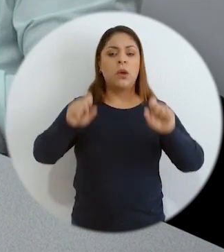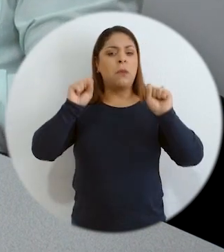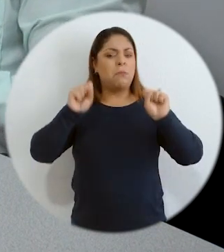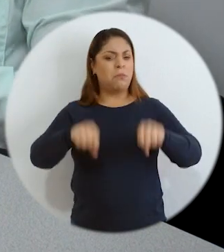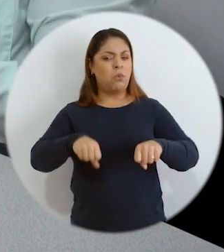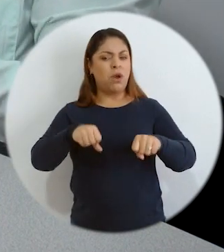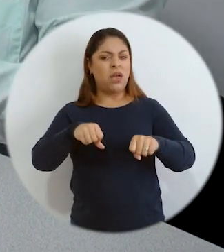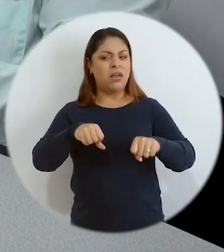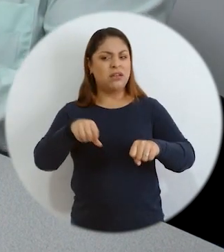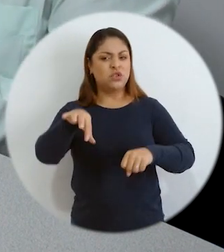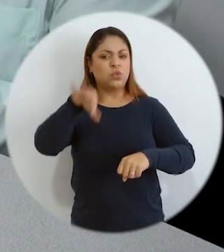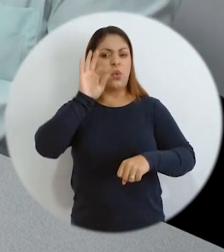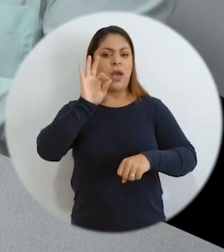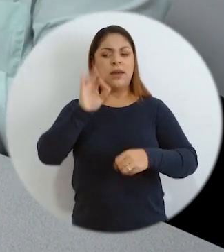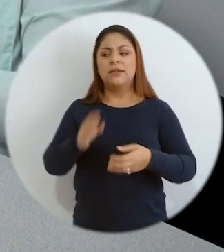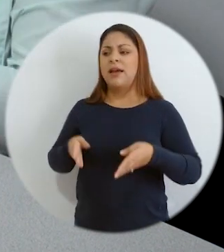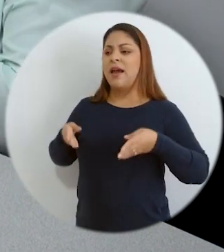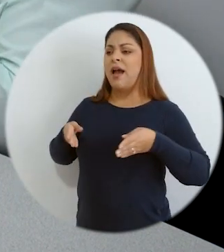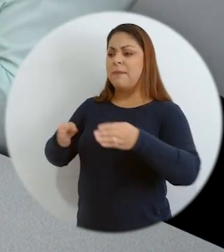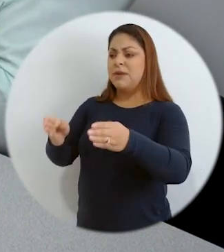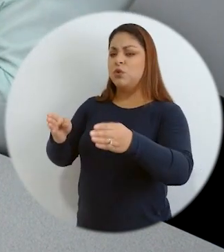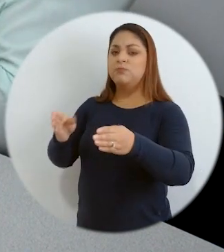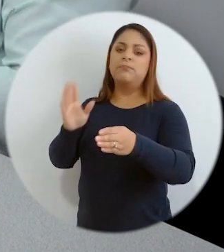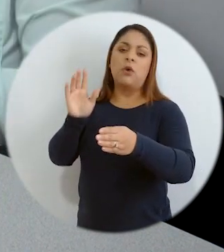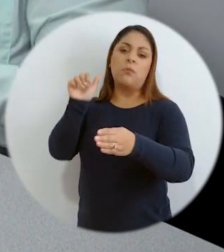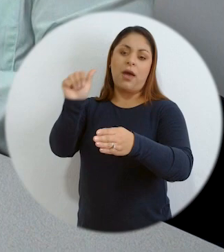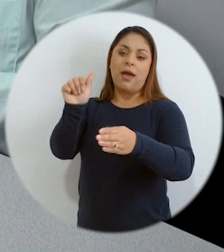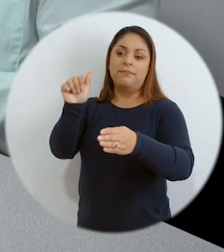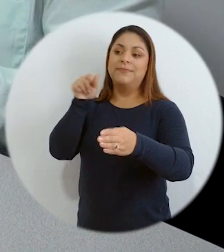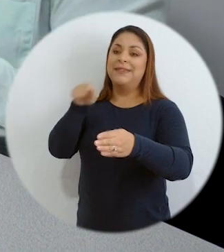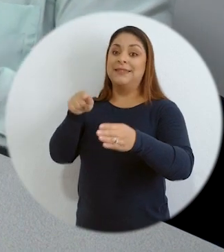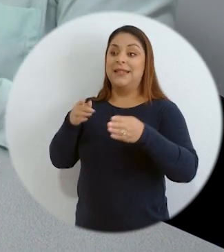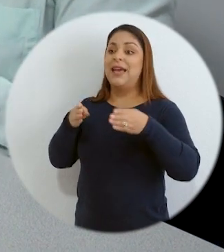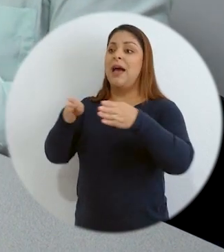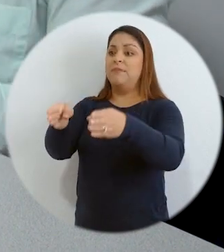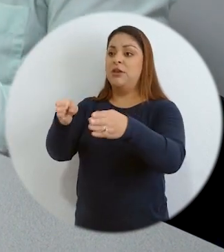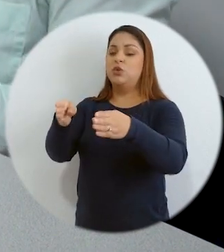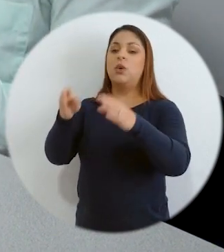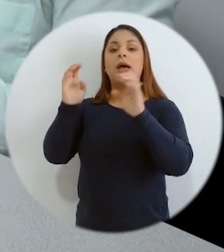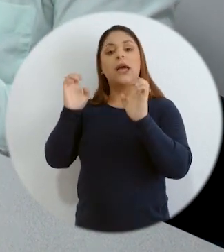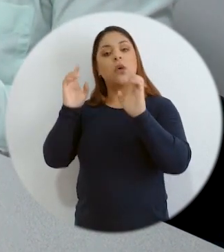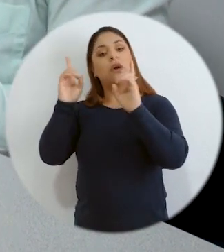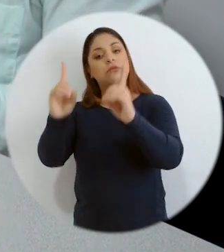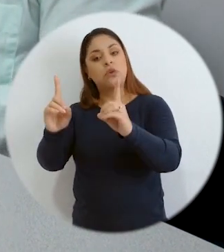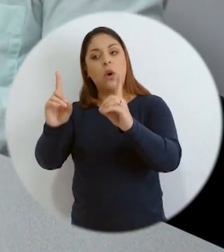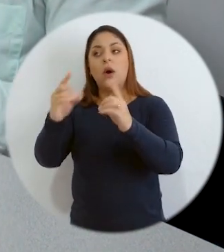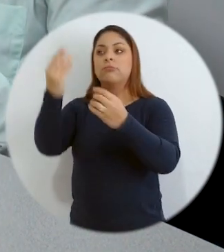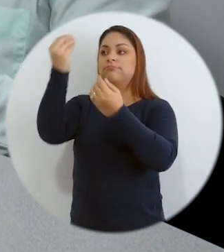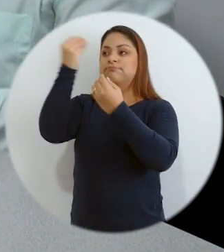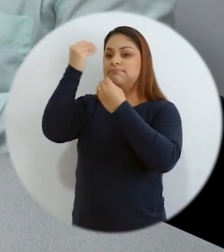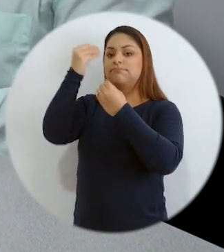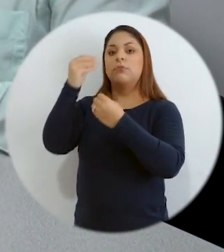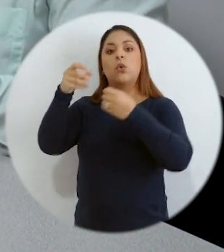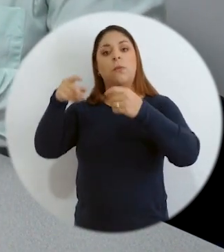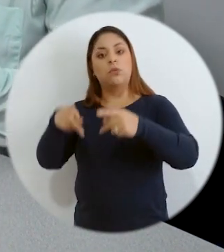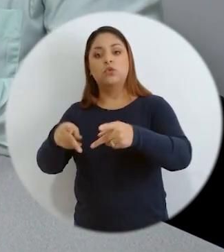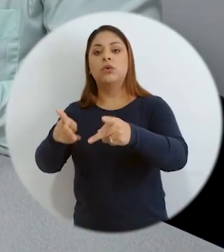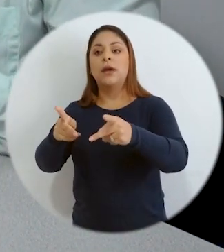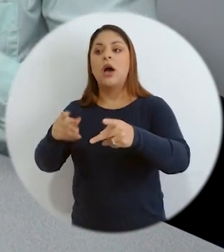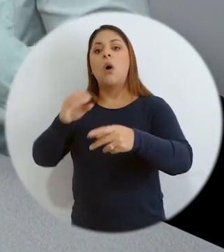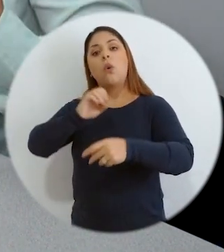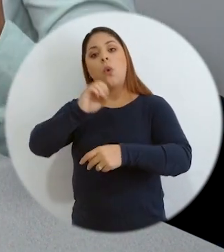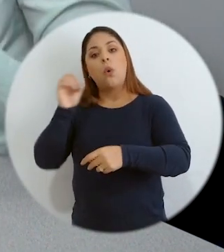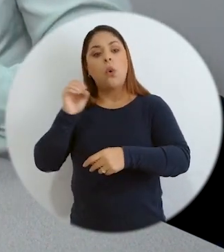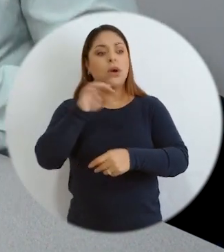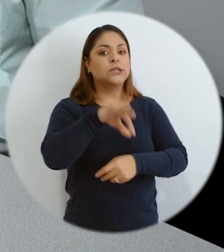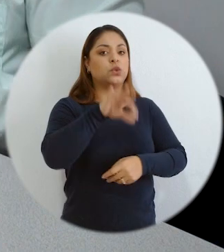niña pueda determinar este camino o este otro camino, considerando que el camino A sea el camino de la educación, de la formación, de